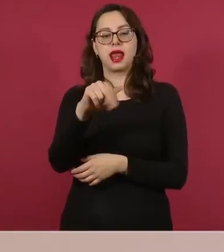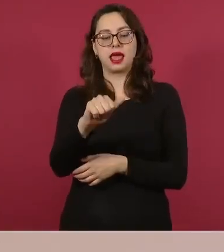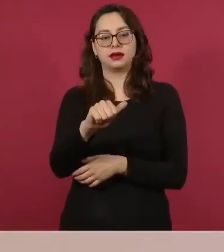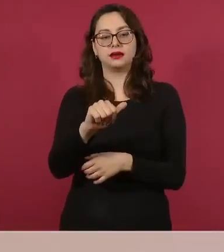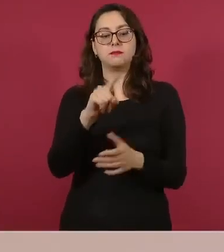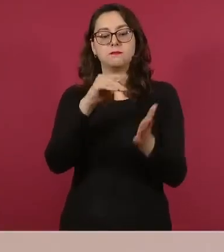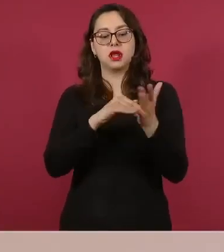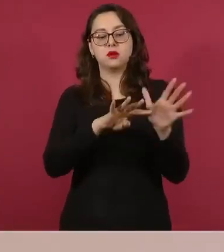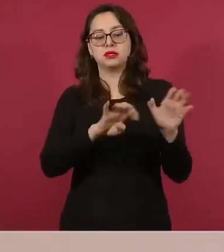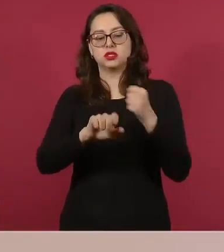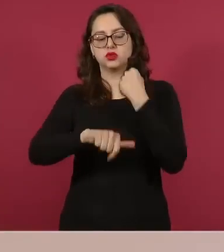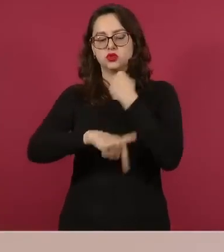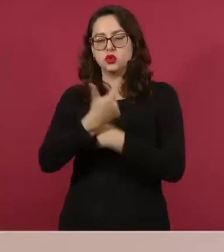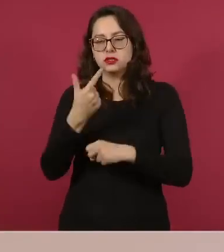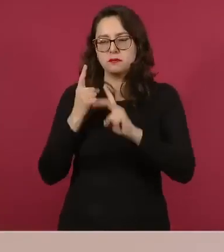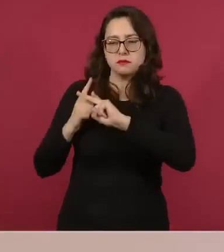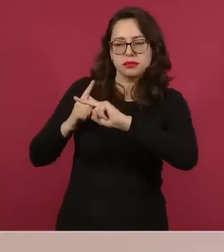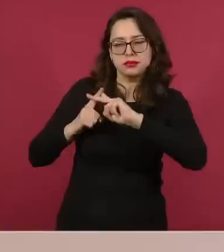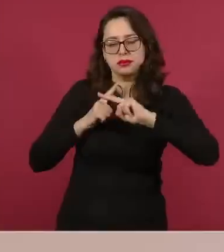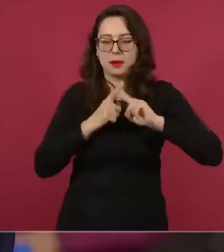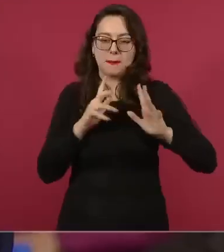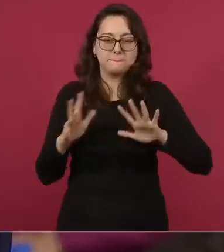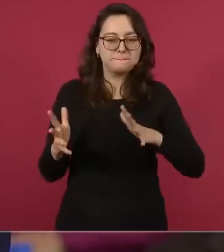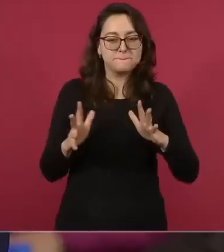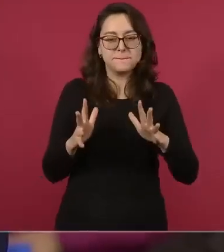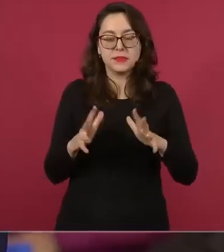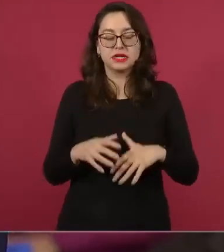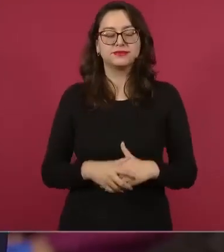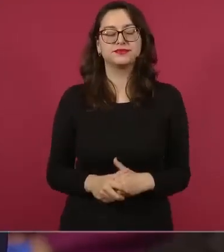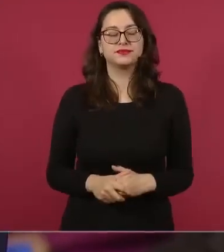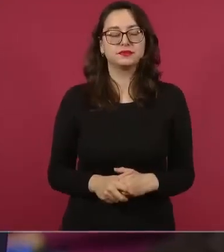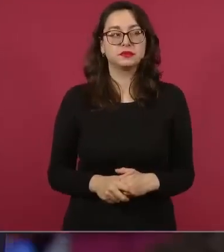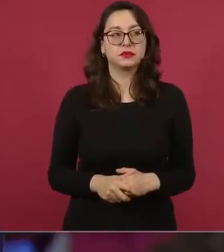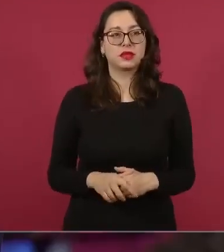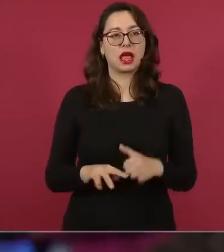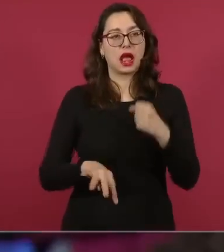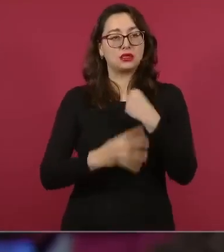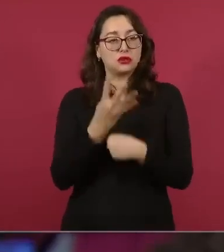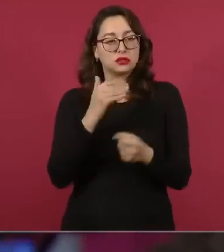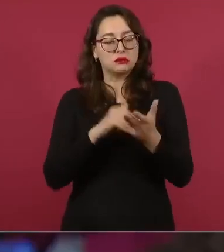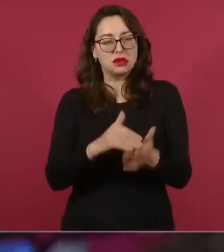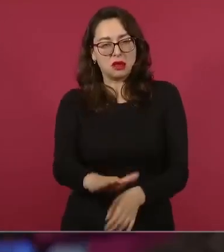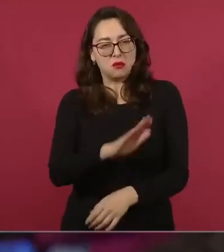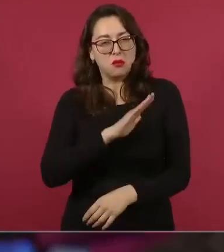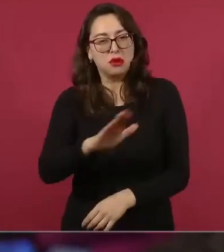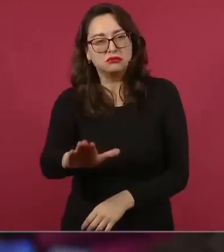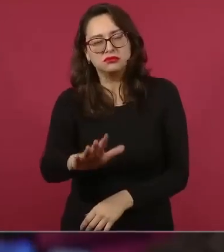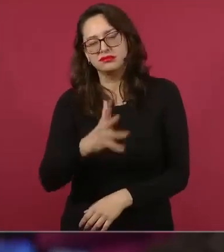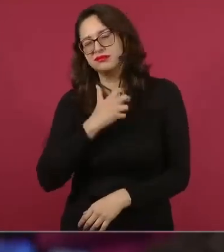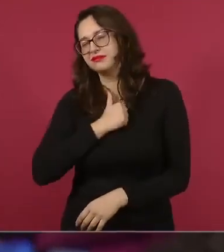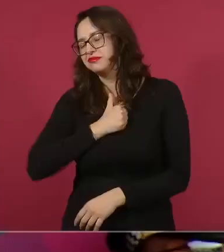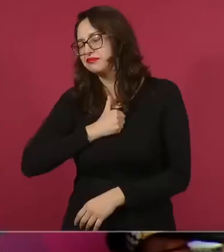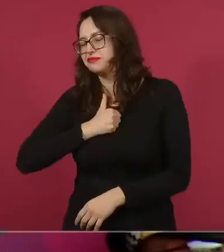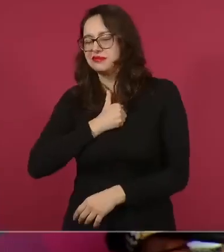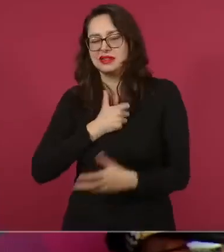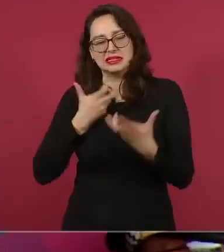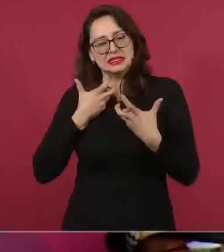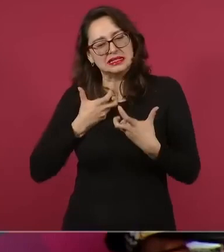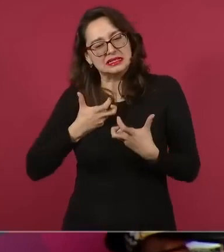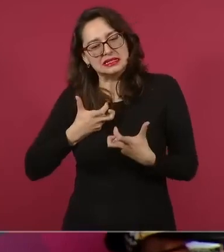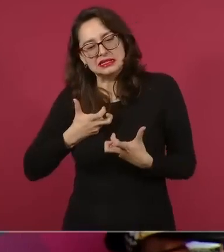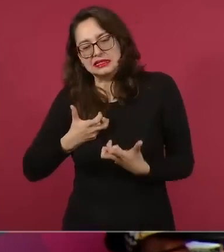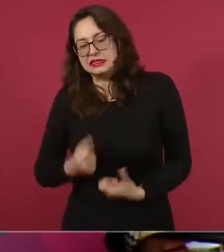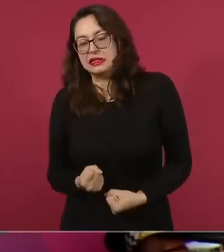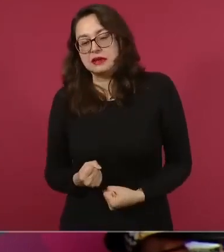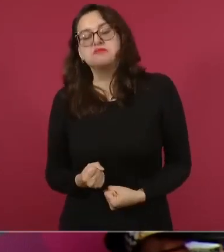este saldo, por siempre lamentable, resultaría menor al que se